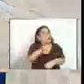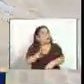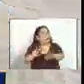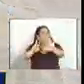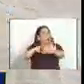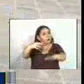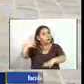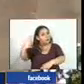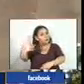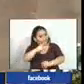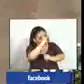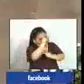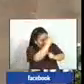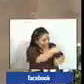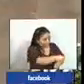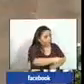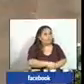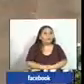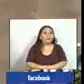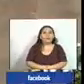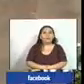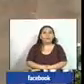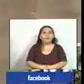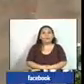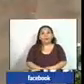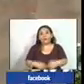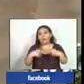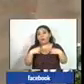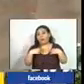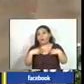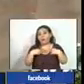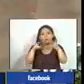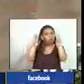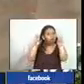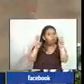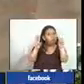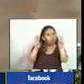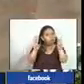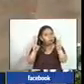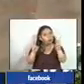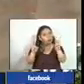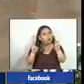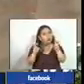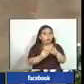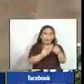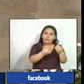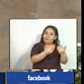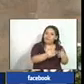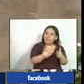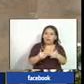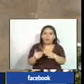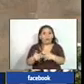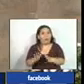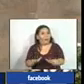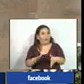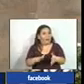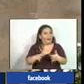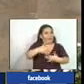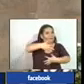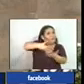causa del coronavirus. Como cada uno de los aspectos de la vida que han sufrido cambios drásticos en nuestra forma de convivencia,